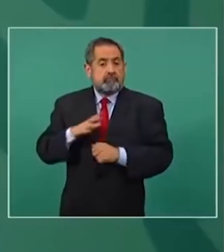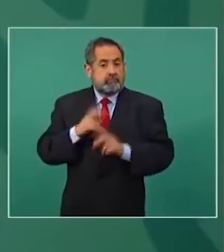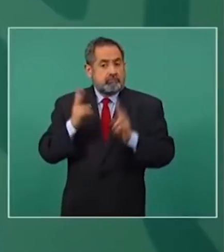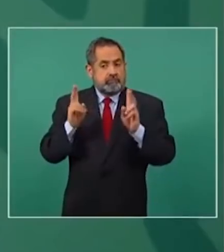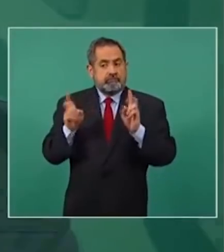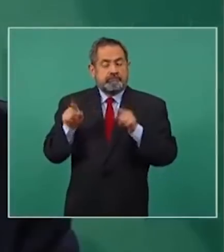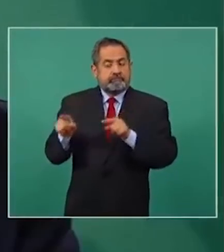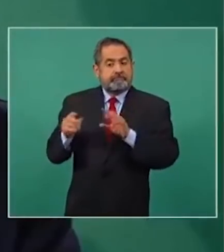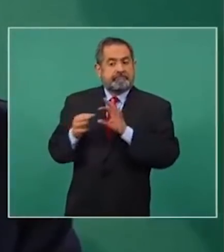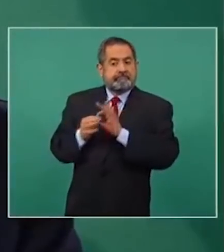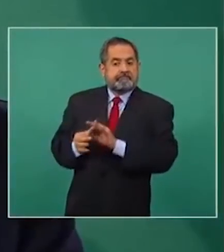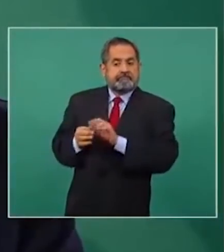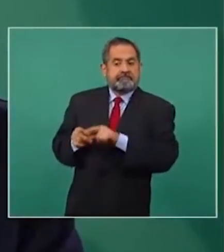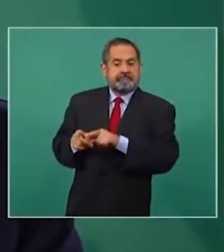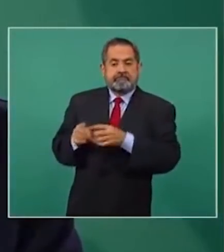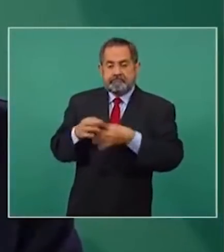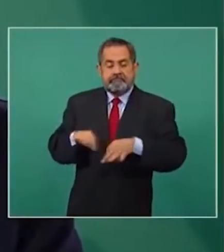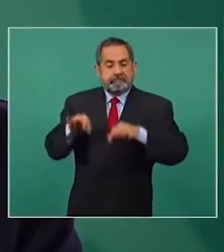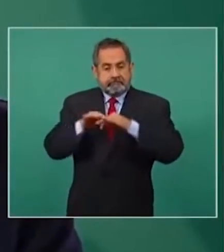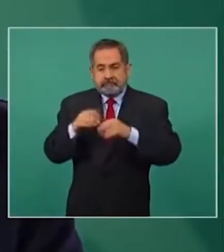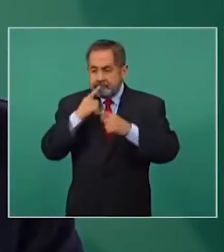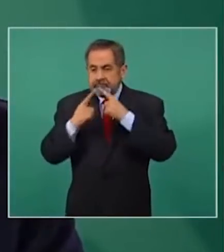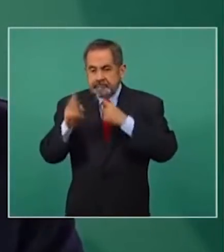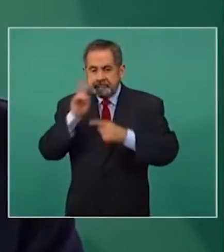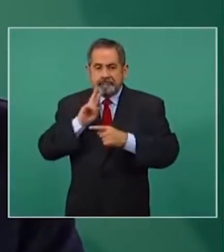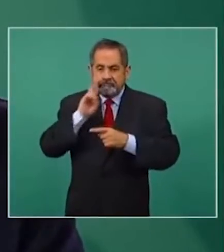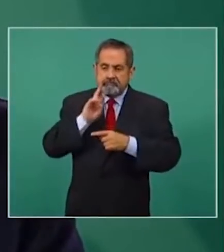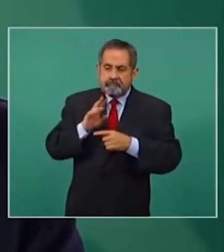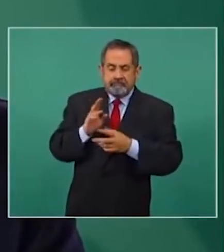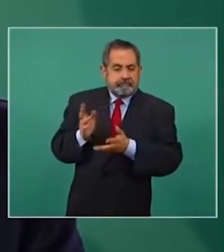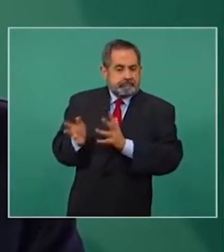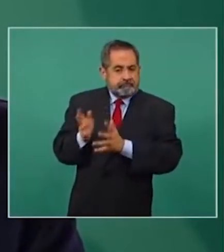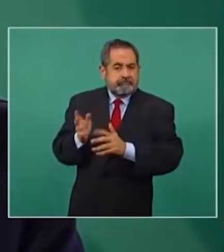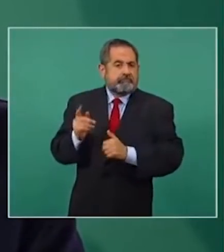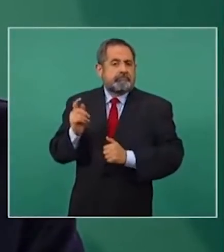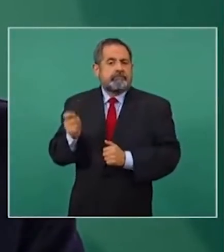ahí que tienen que ver